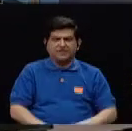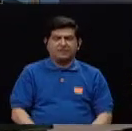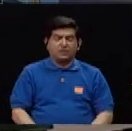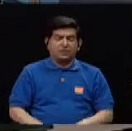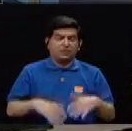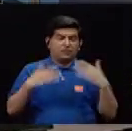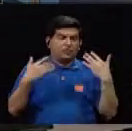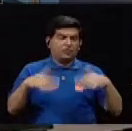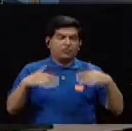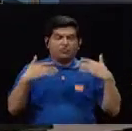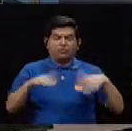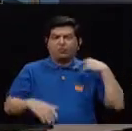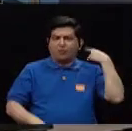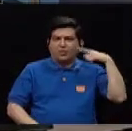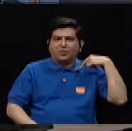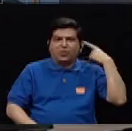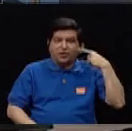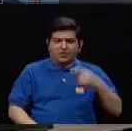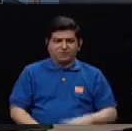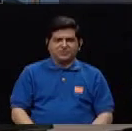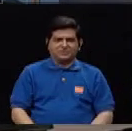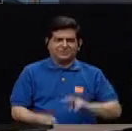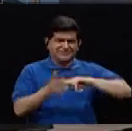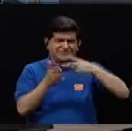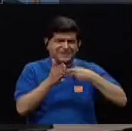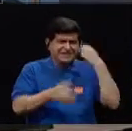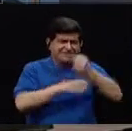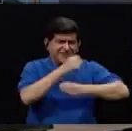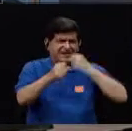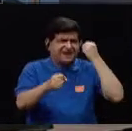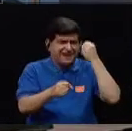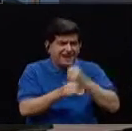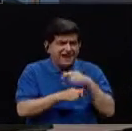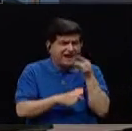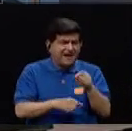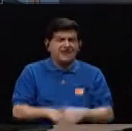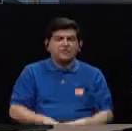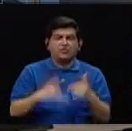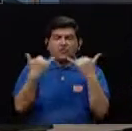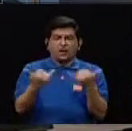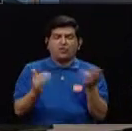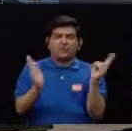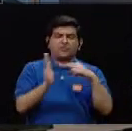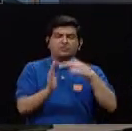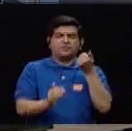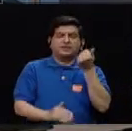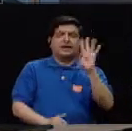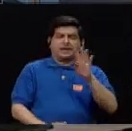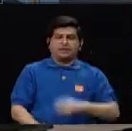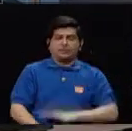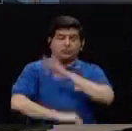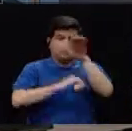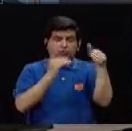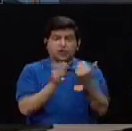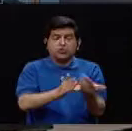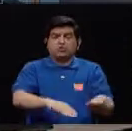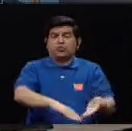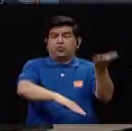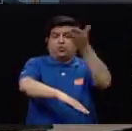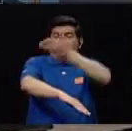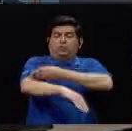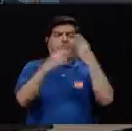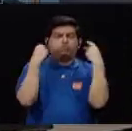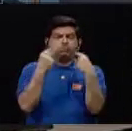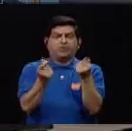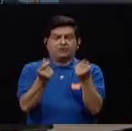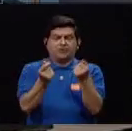es muy loco, sobre todo porque estamos hablando del año que estamos hablando y estamos al 2014, y todo creció como